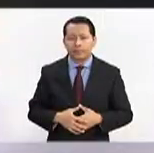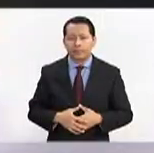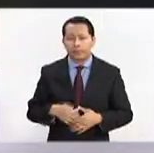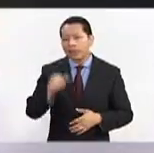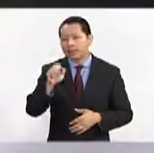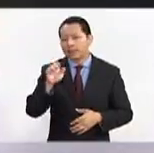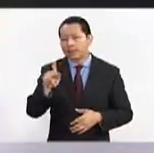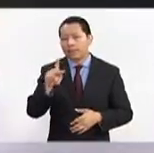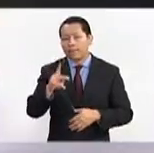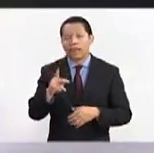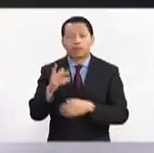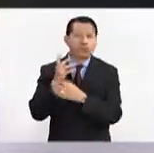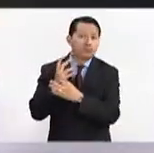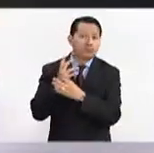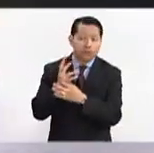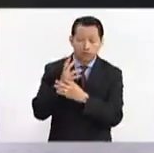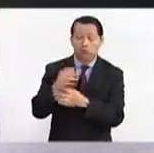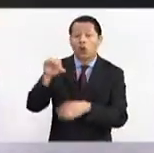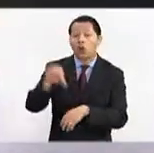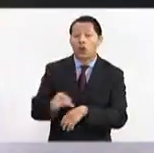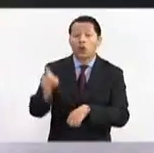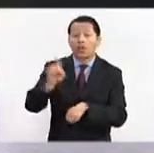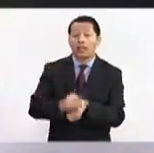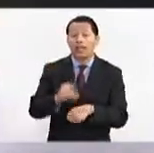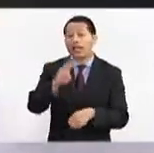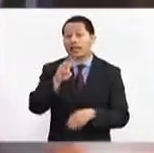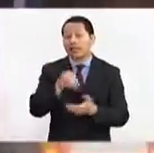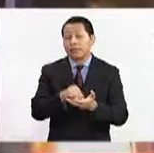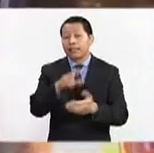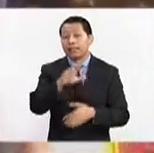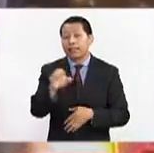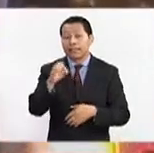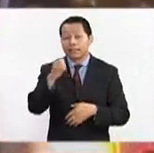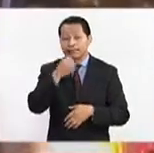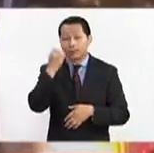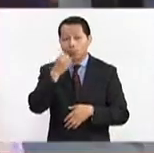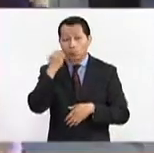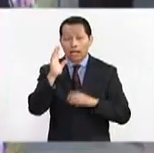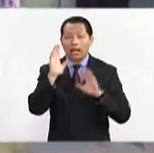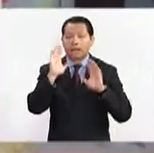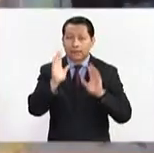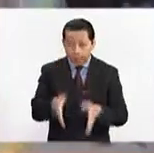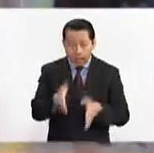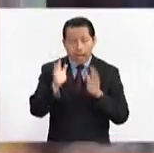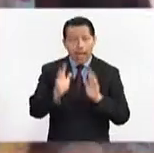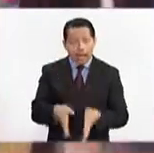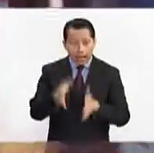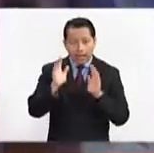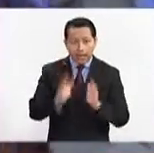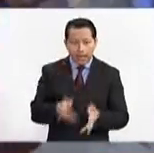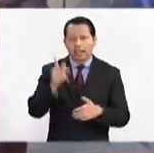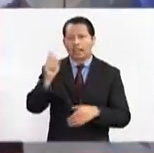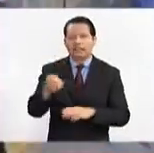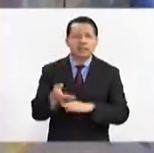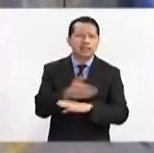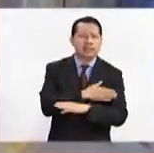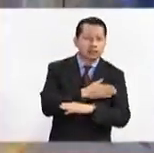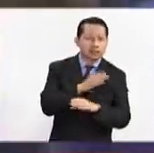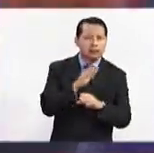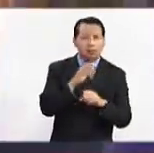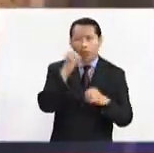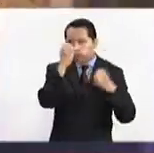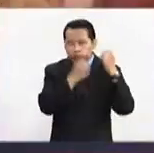La SEP informó que hoy en la Ciudad de México 3.591 escuelas van a tener clases al obtener el dictamen de